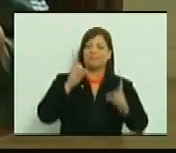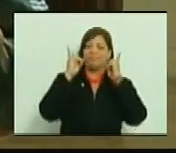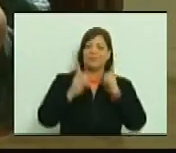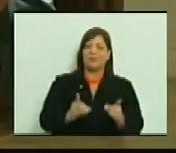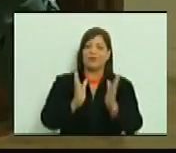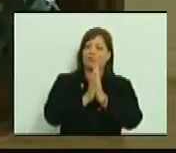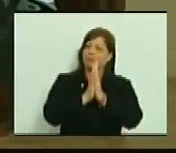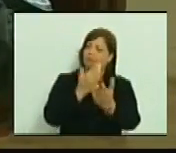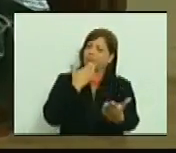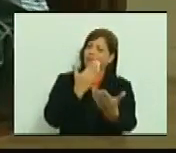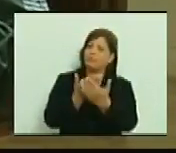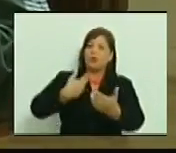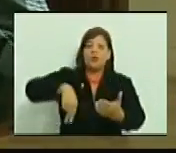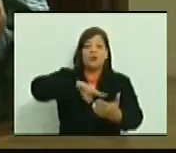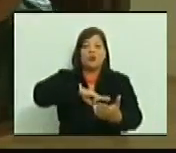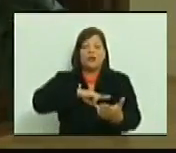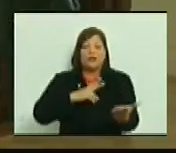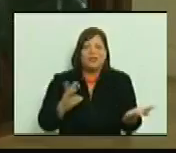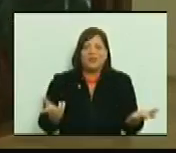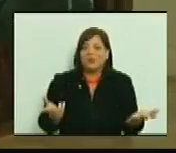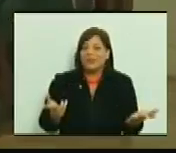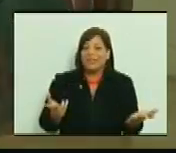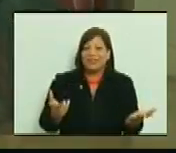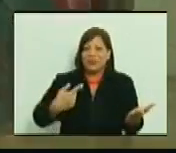Castro, y nos toca a nosotros,